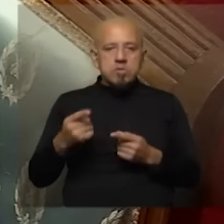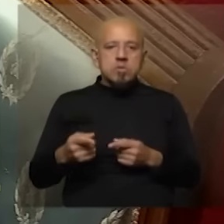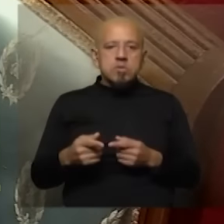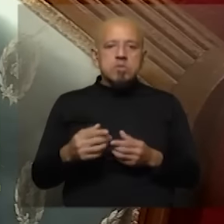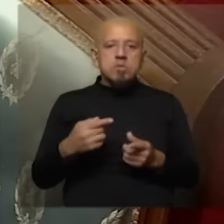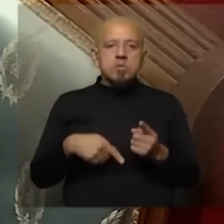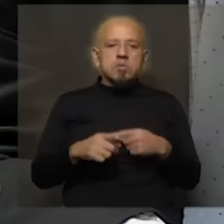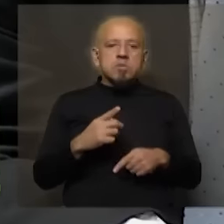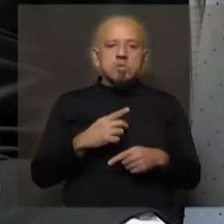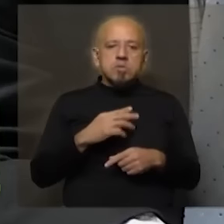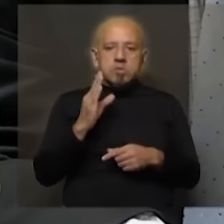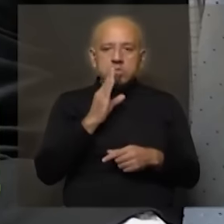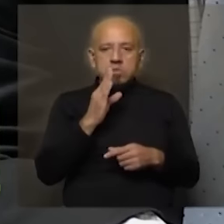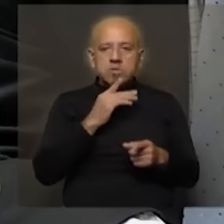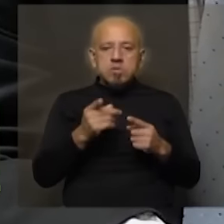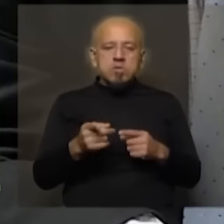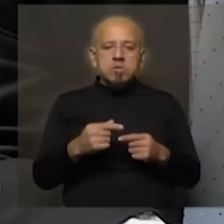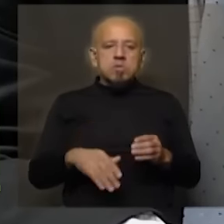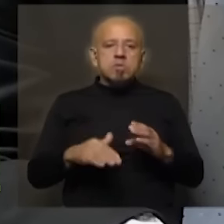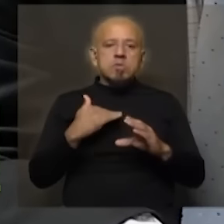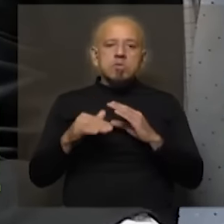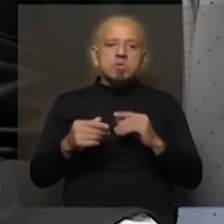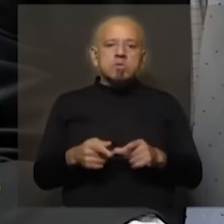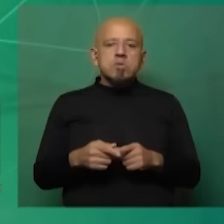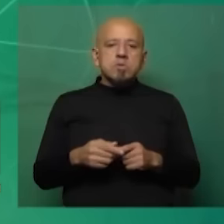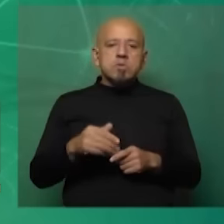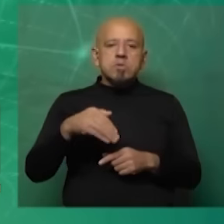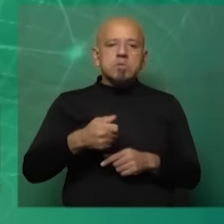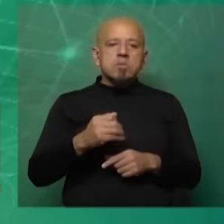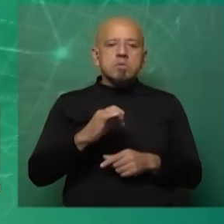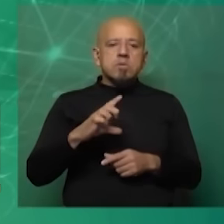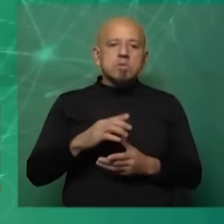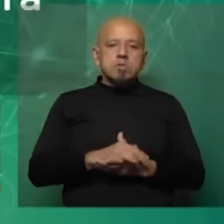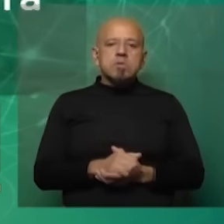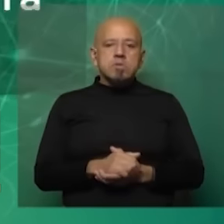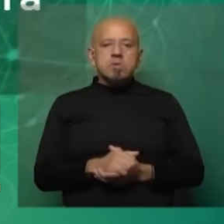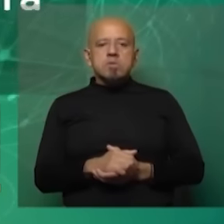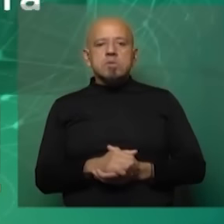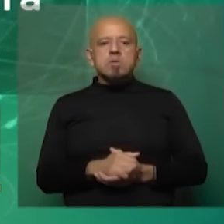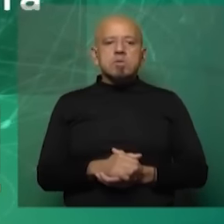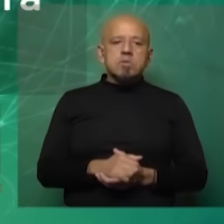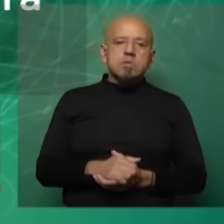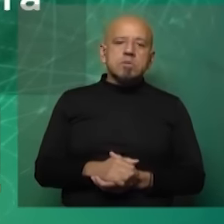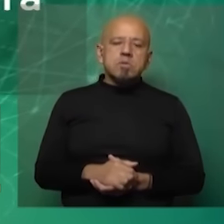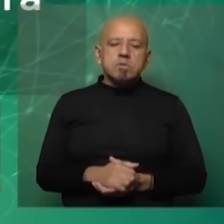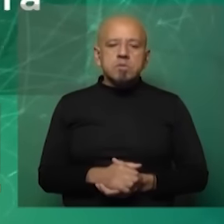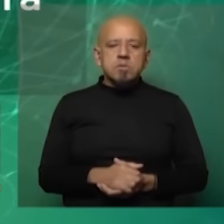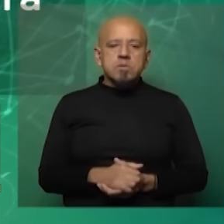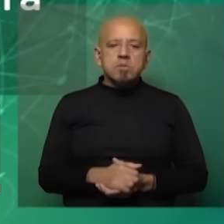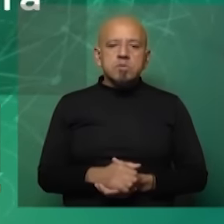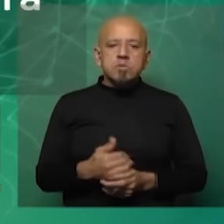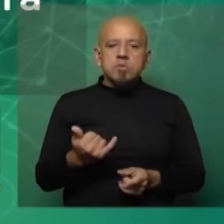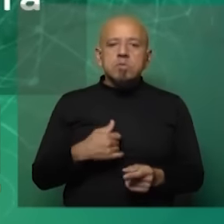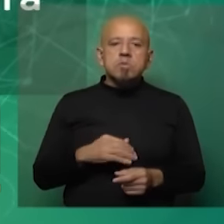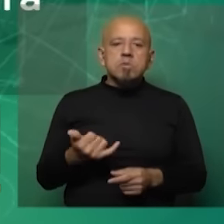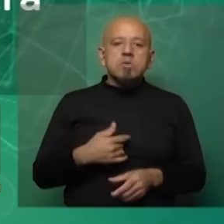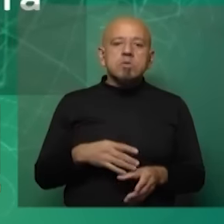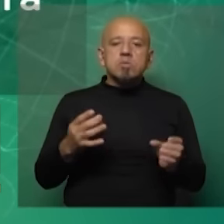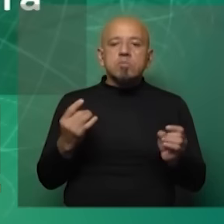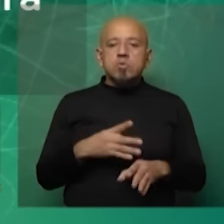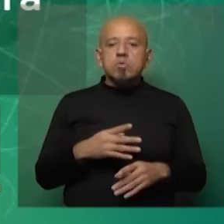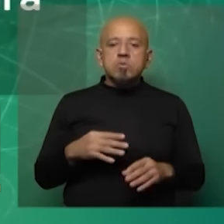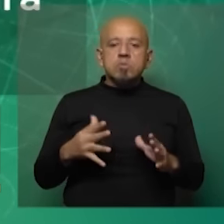refiere a intentar ocultar la existencia de los chats entre H y Maciel. Contame. No, ya tengo todo casi que preparado para mañana